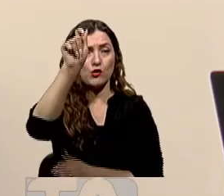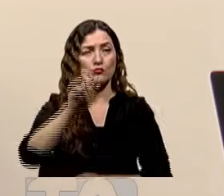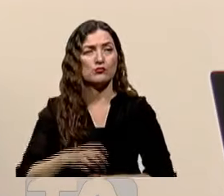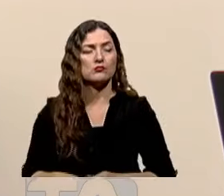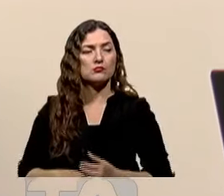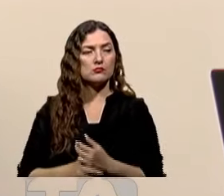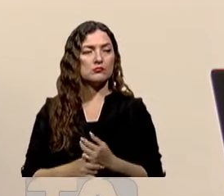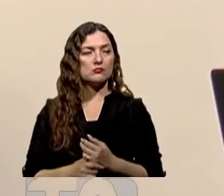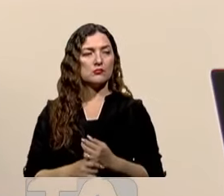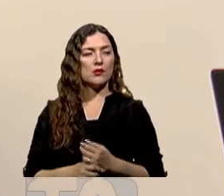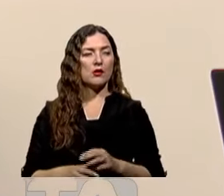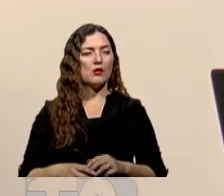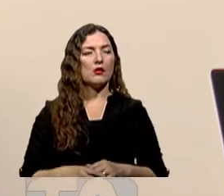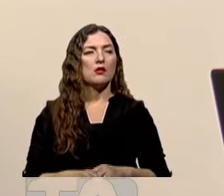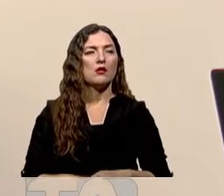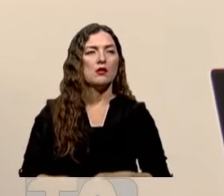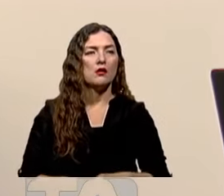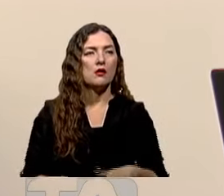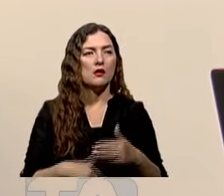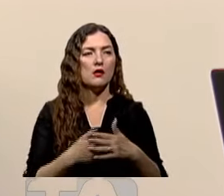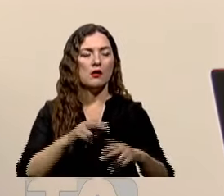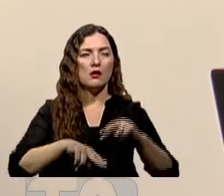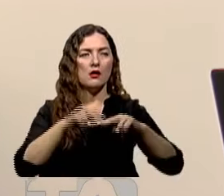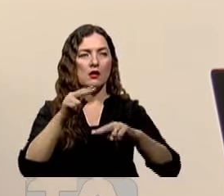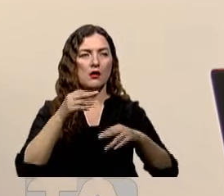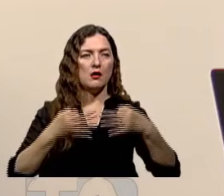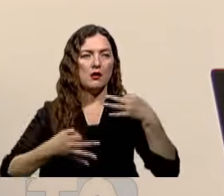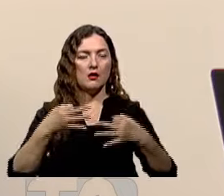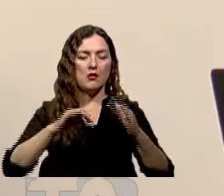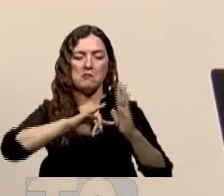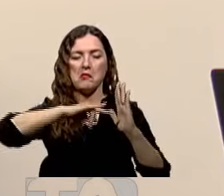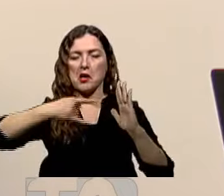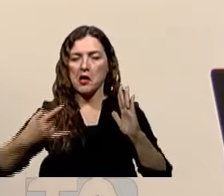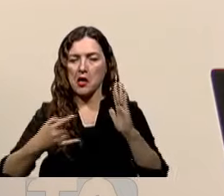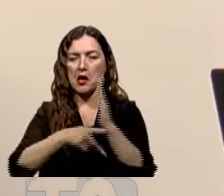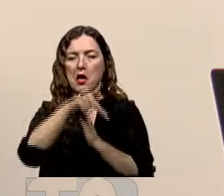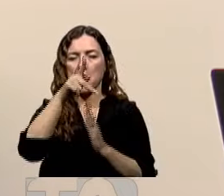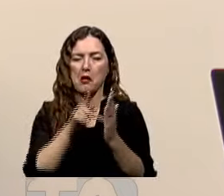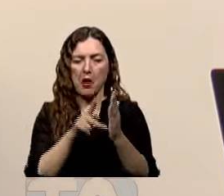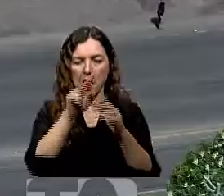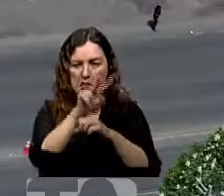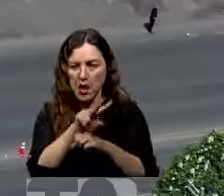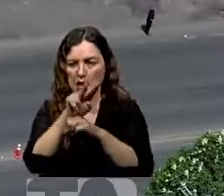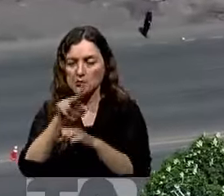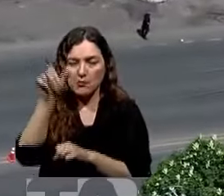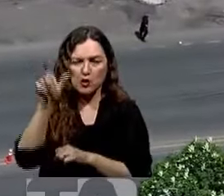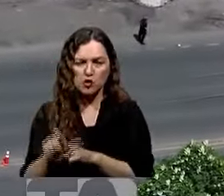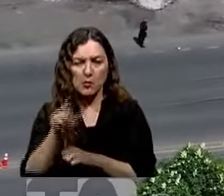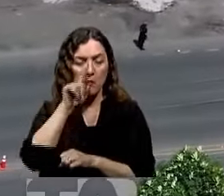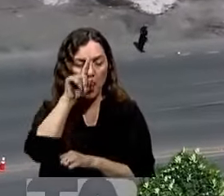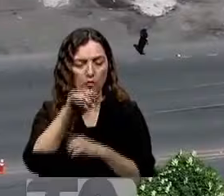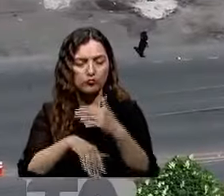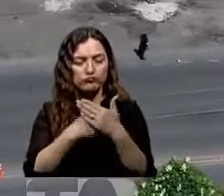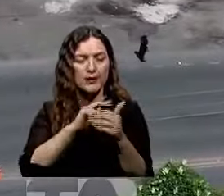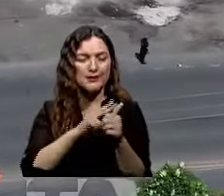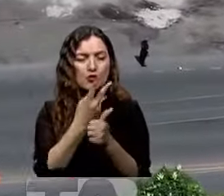los requisitos en cuanto a infraestructura física, infraestructura tecnológica, software de inspección, recurso humano. Este sería el segundo